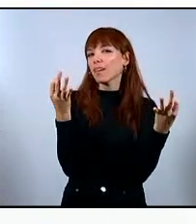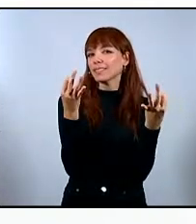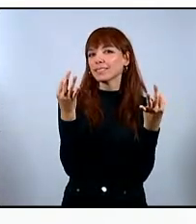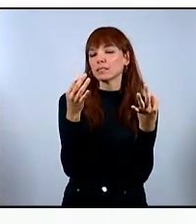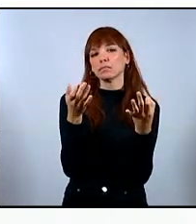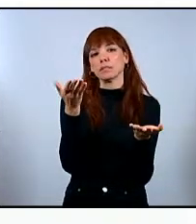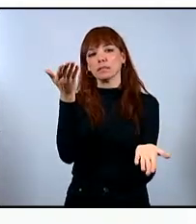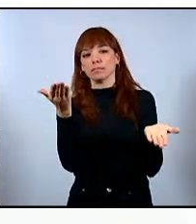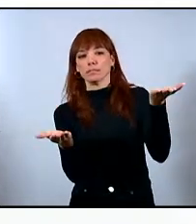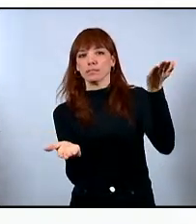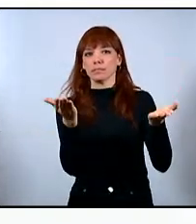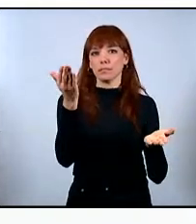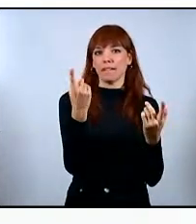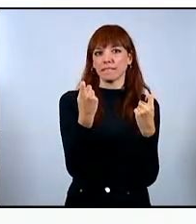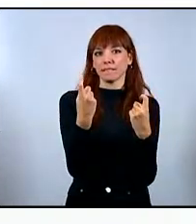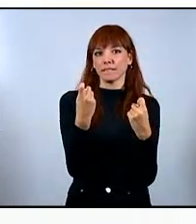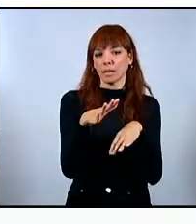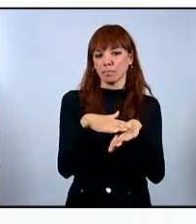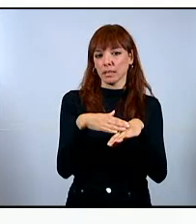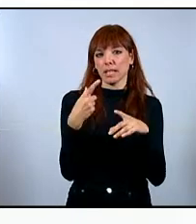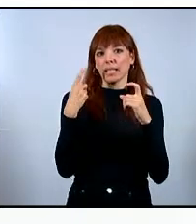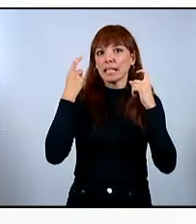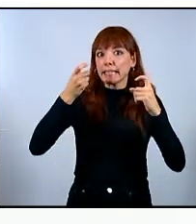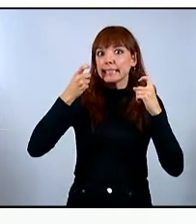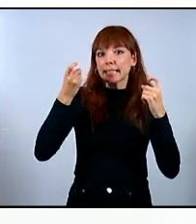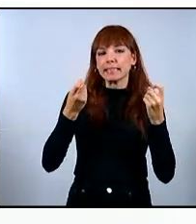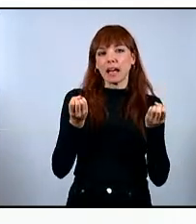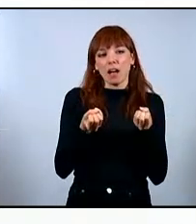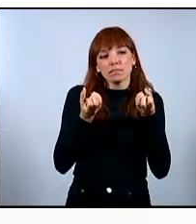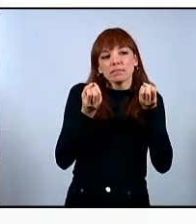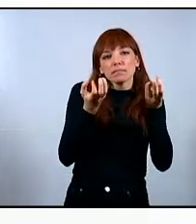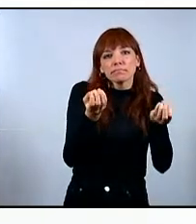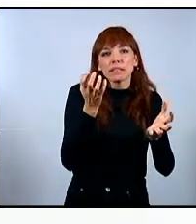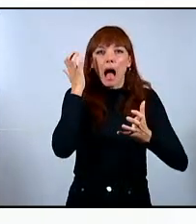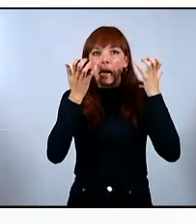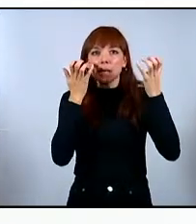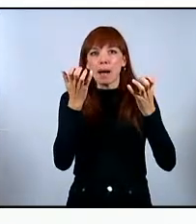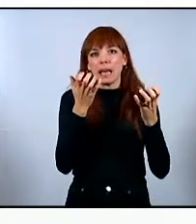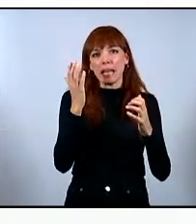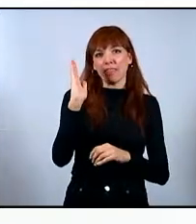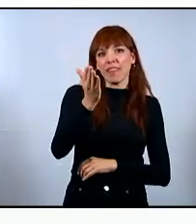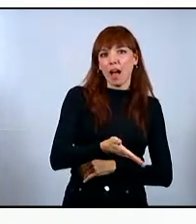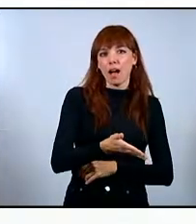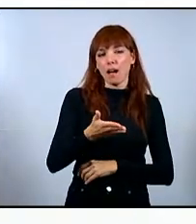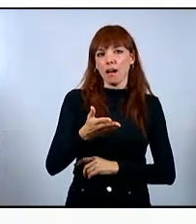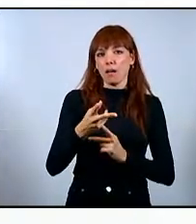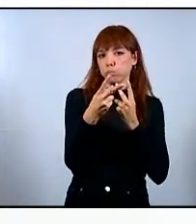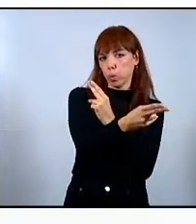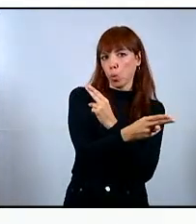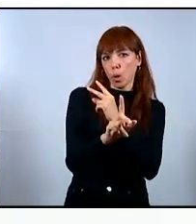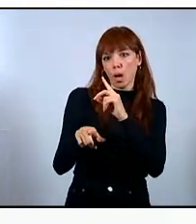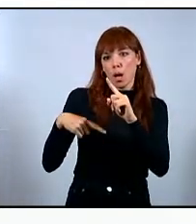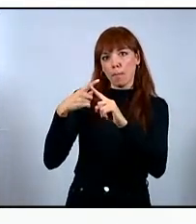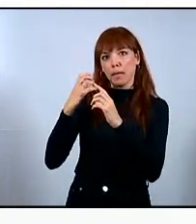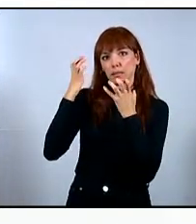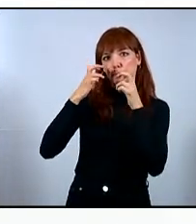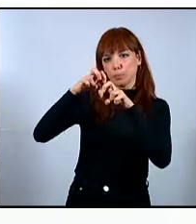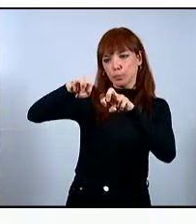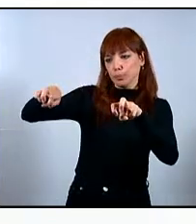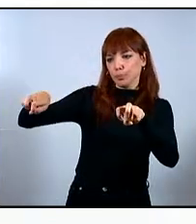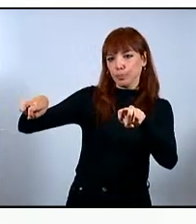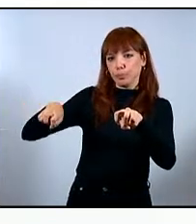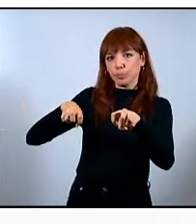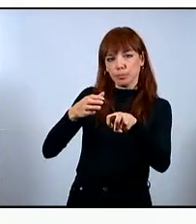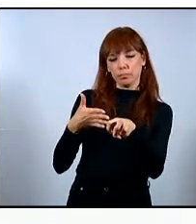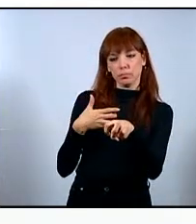necesario entre evitar daños en la flora y en la fauna y proteger al ganado de los efectos negativos que pueden